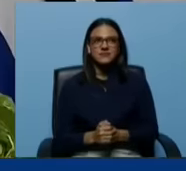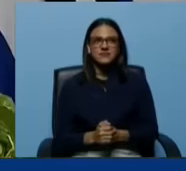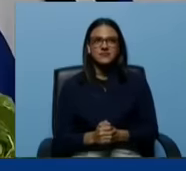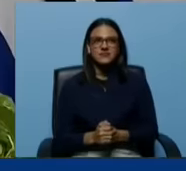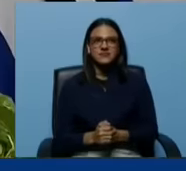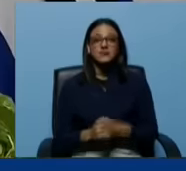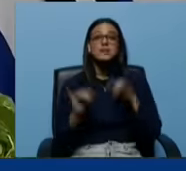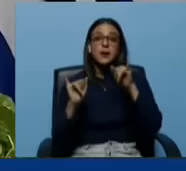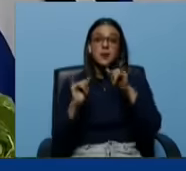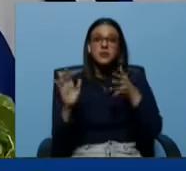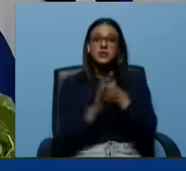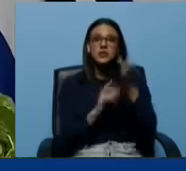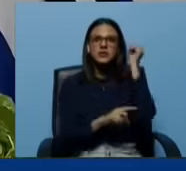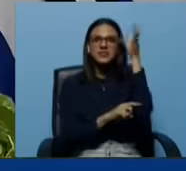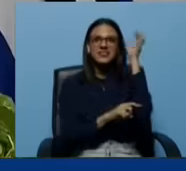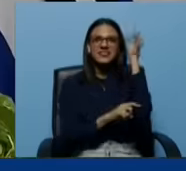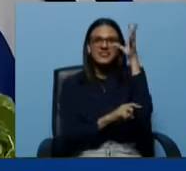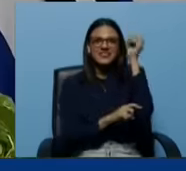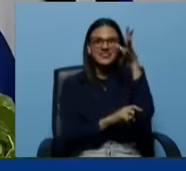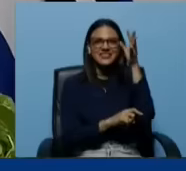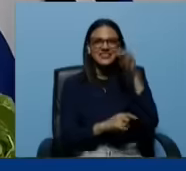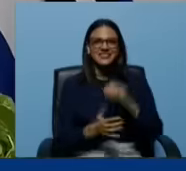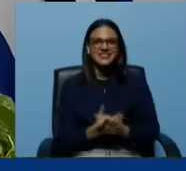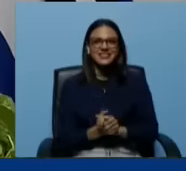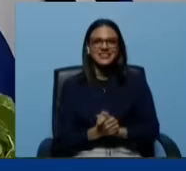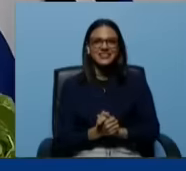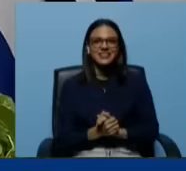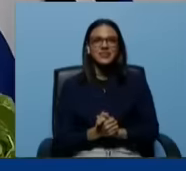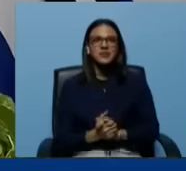en esa cumbre, ¿verdad?